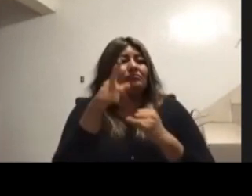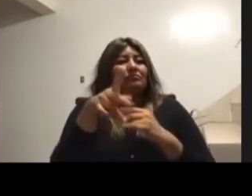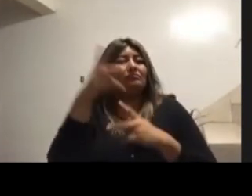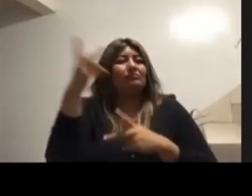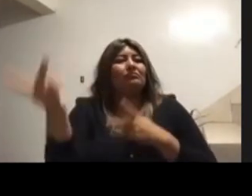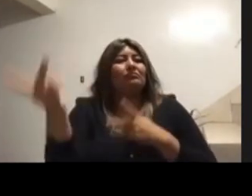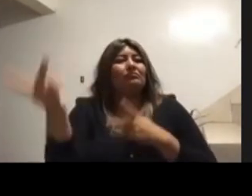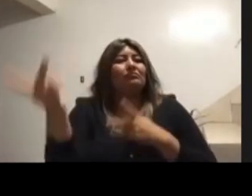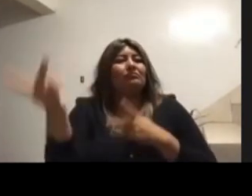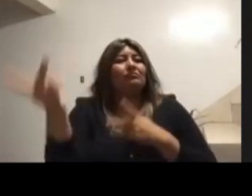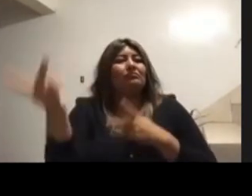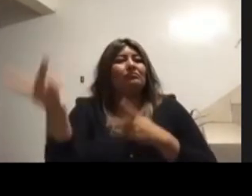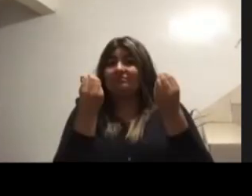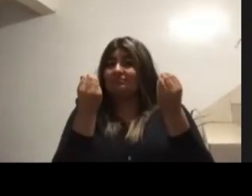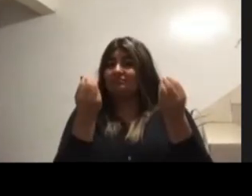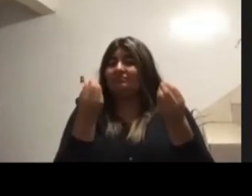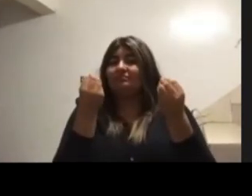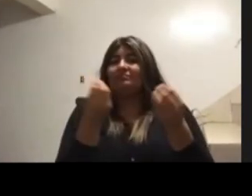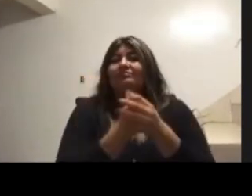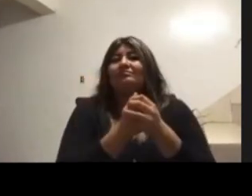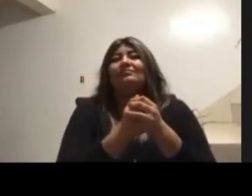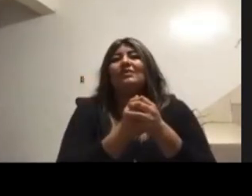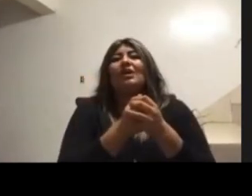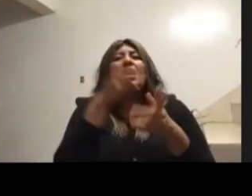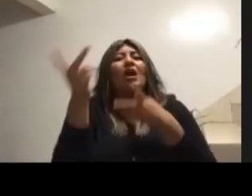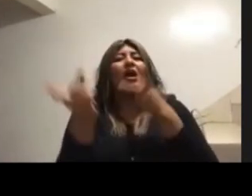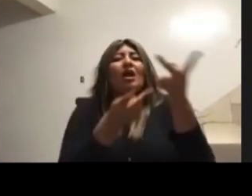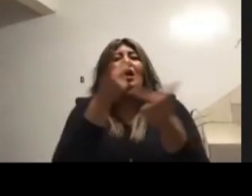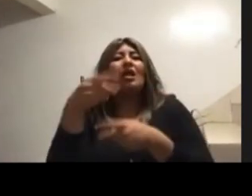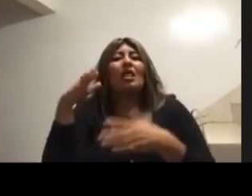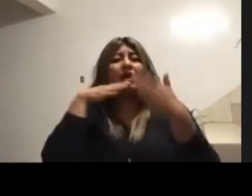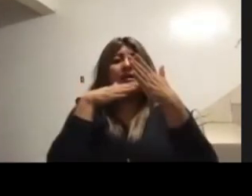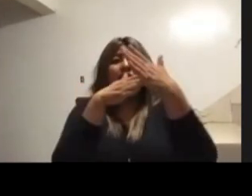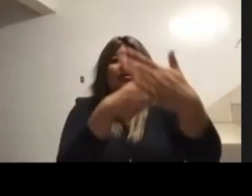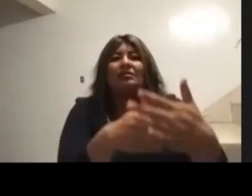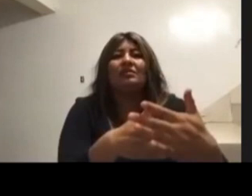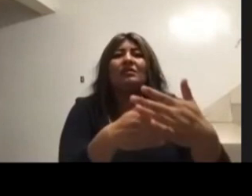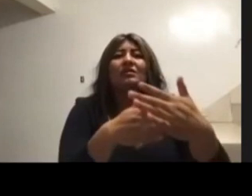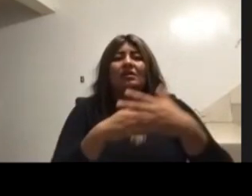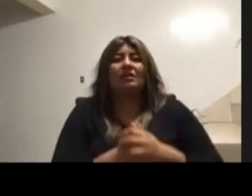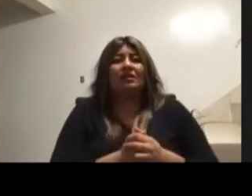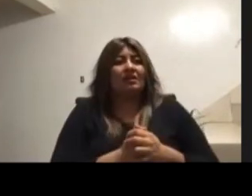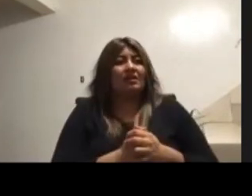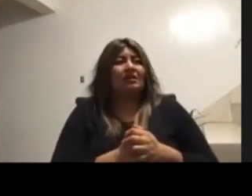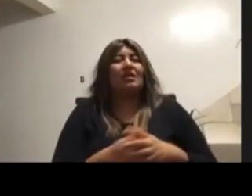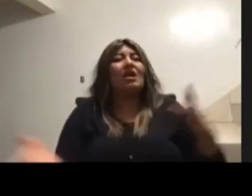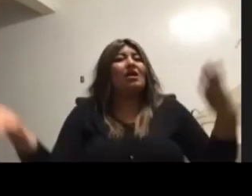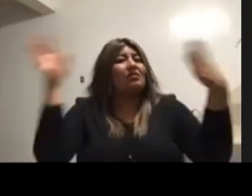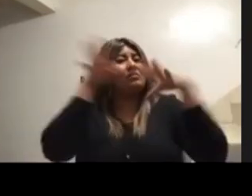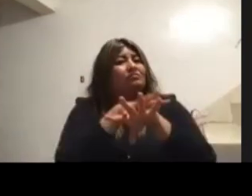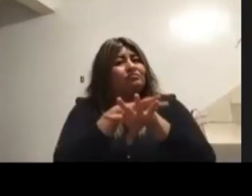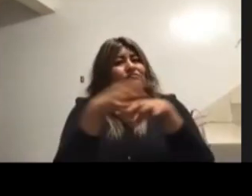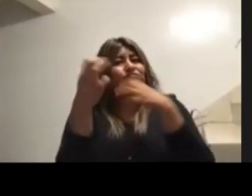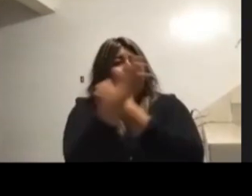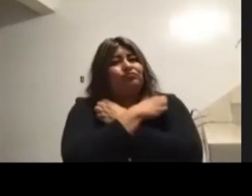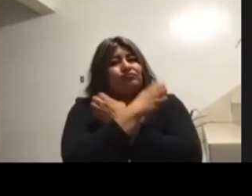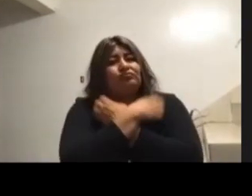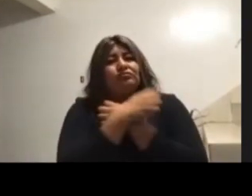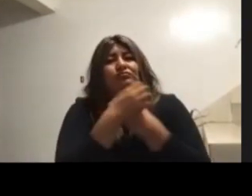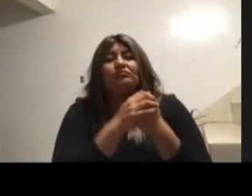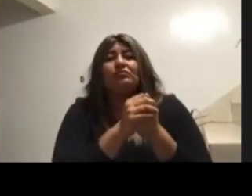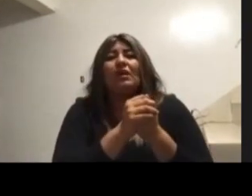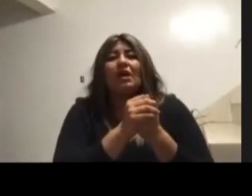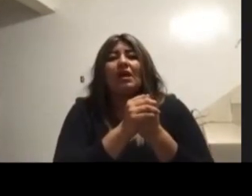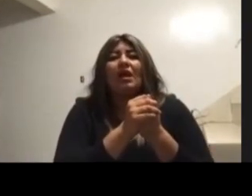muchísimas de los comentarios. La primera barrera que existe para la inclusión, para la educación inclusiva, es